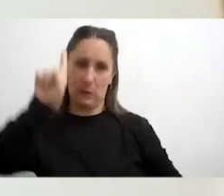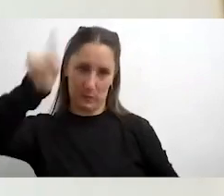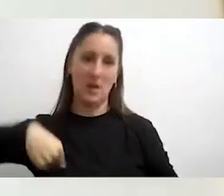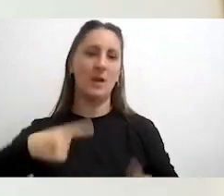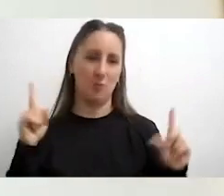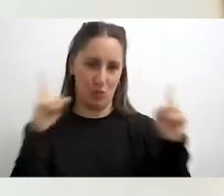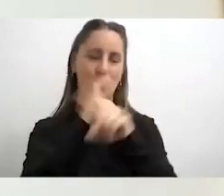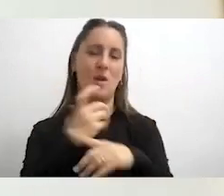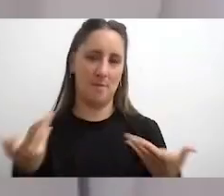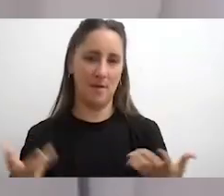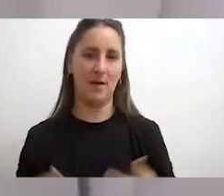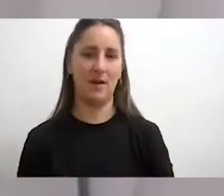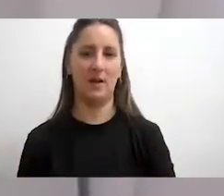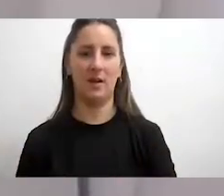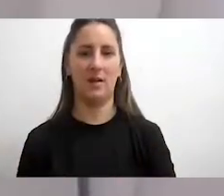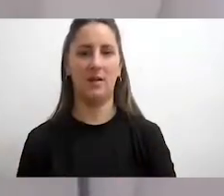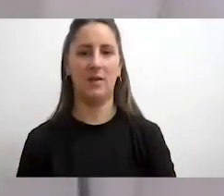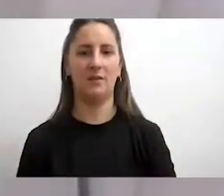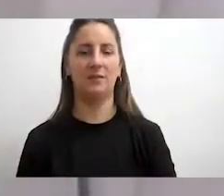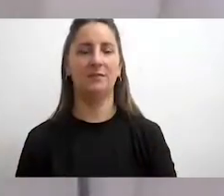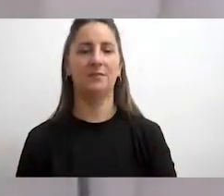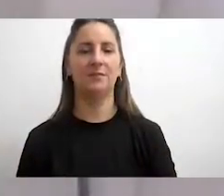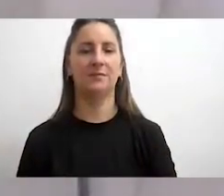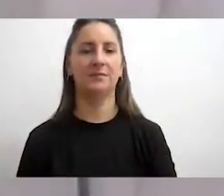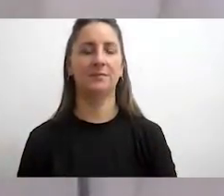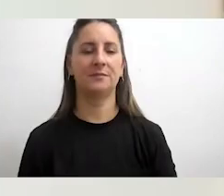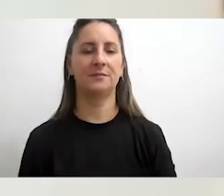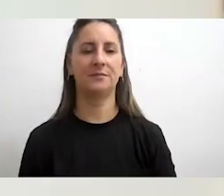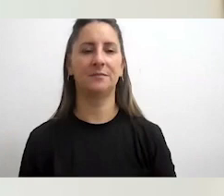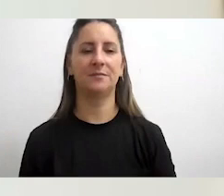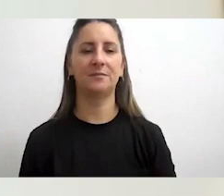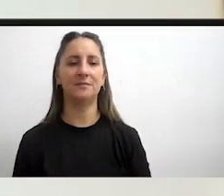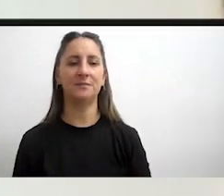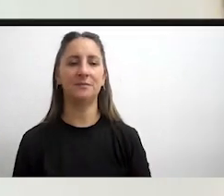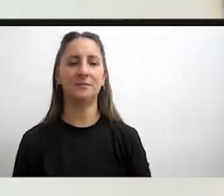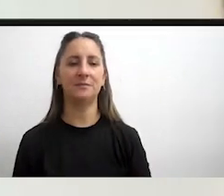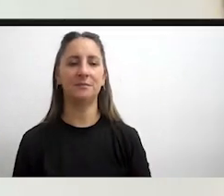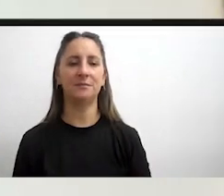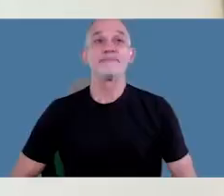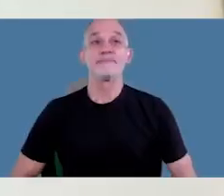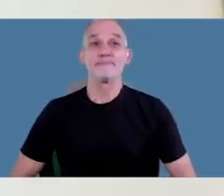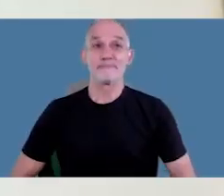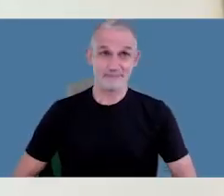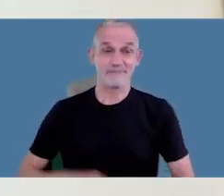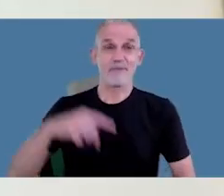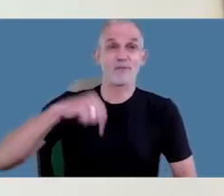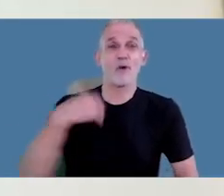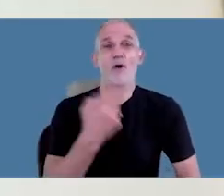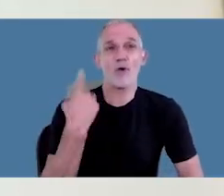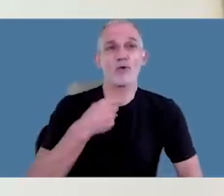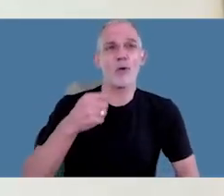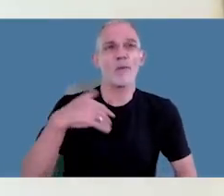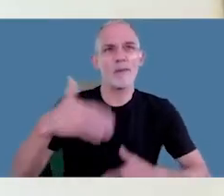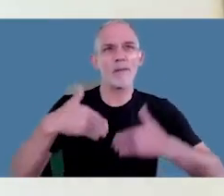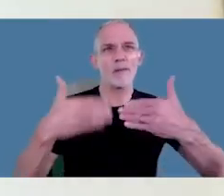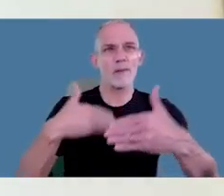así. Y ahí Por eso nacen las nosotros presunciones. vamos como, no sé, llevando esto, es